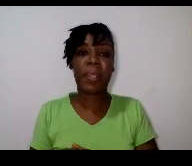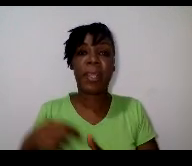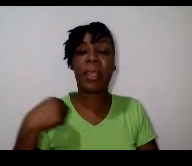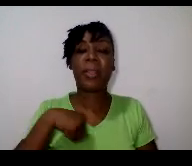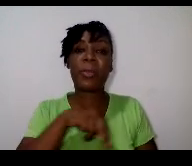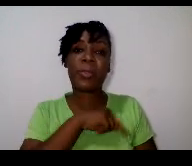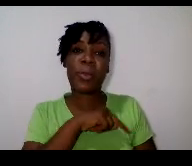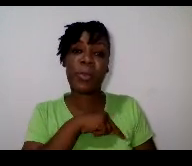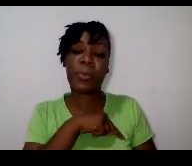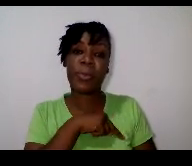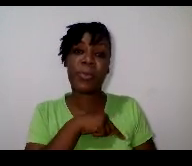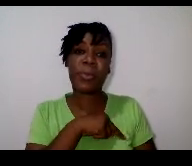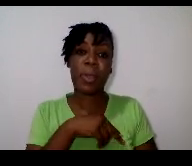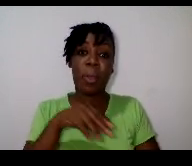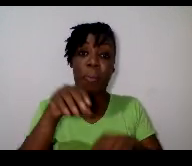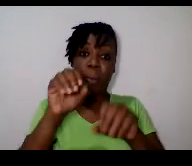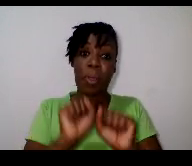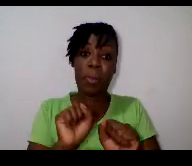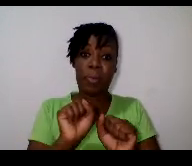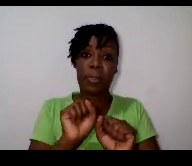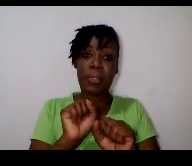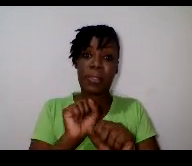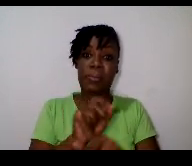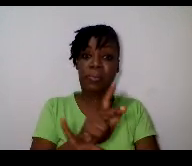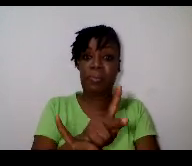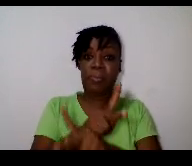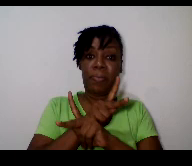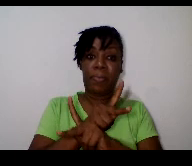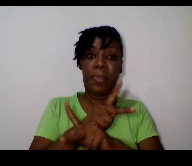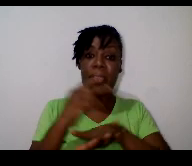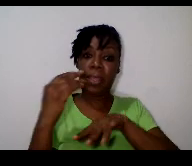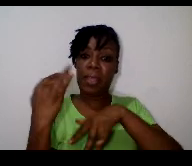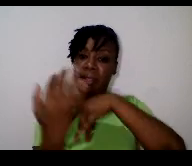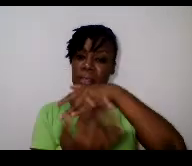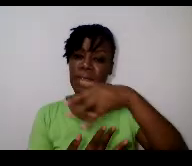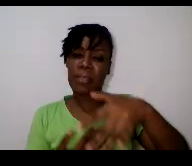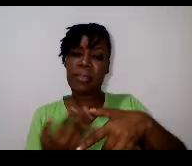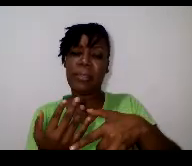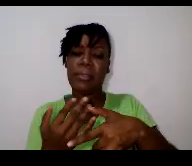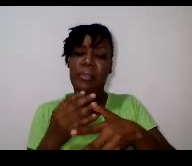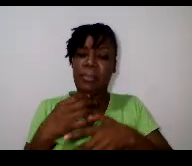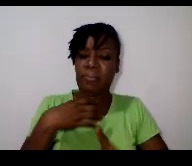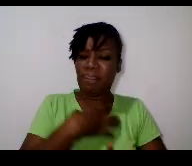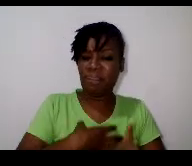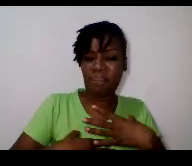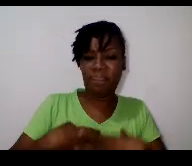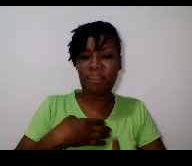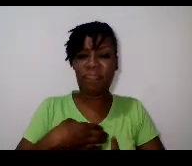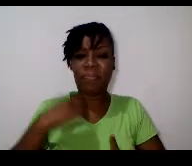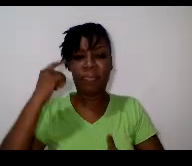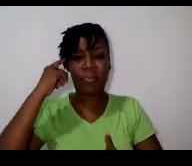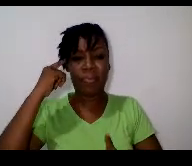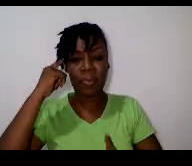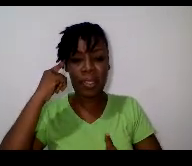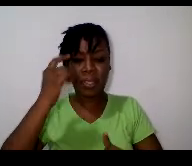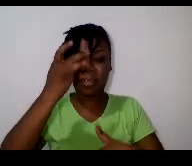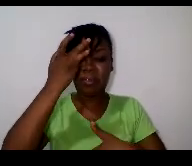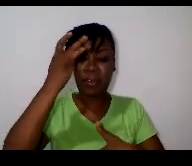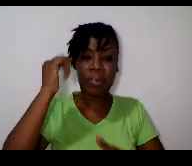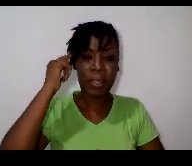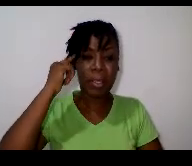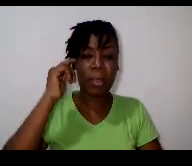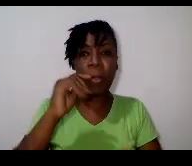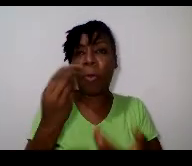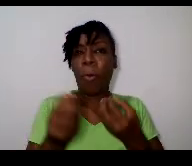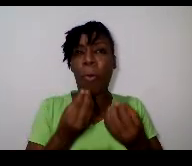nosotros podemos prevenir trastornos de ansiedad, trastornos depresivos, enfermedades demenciales como el Alzheimer,